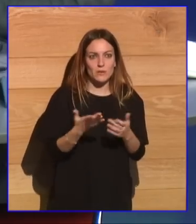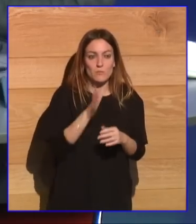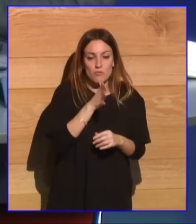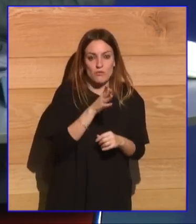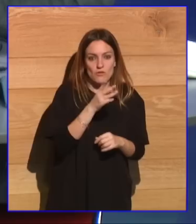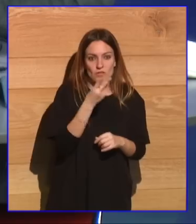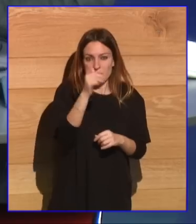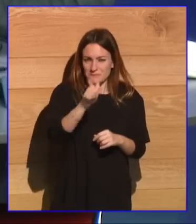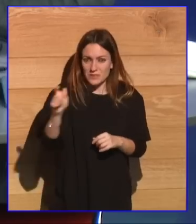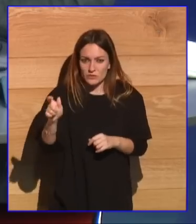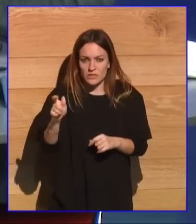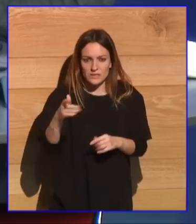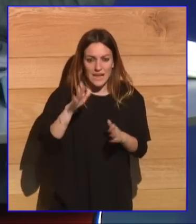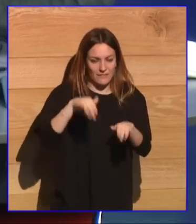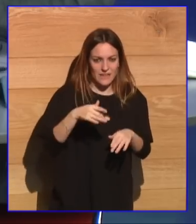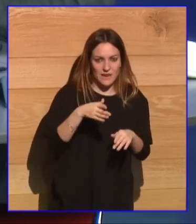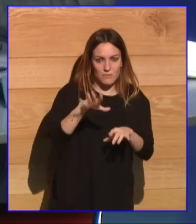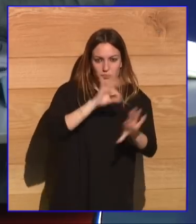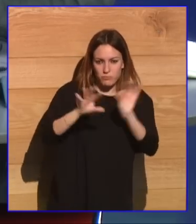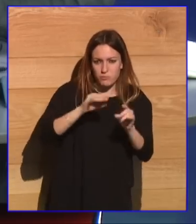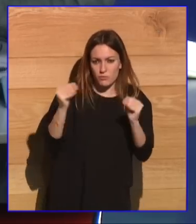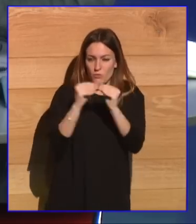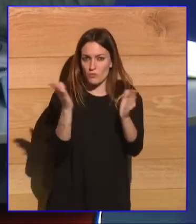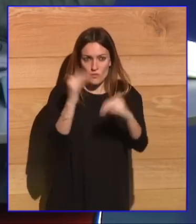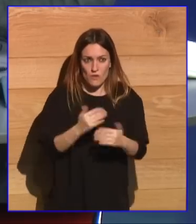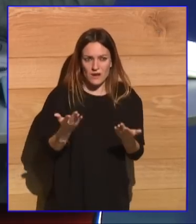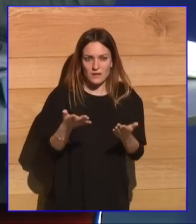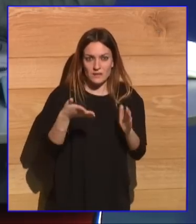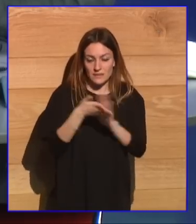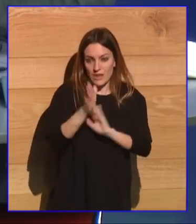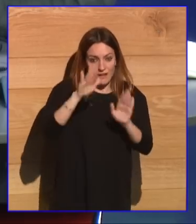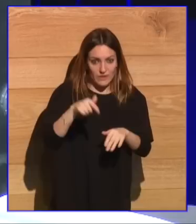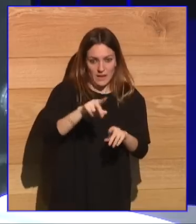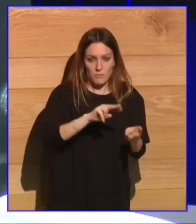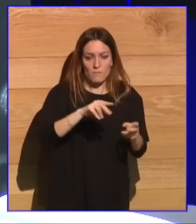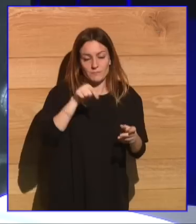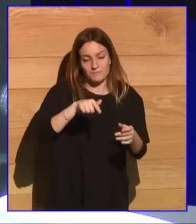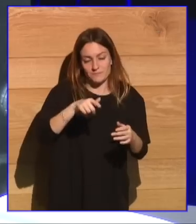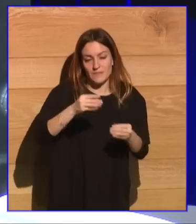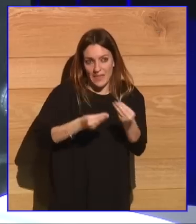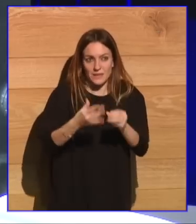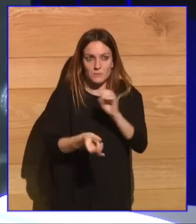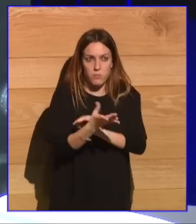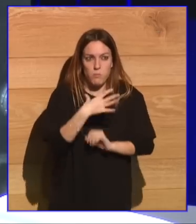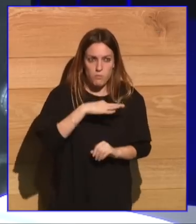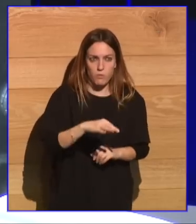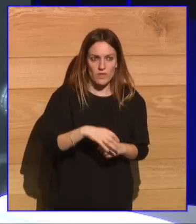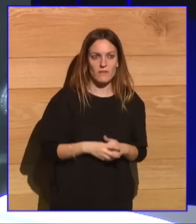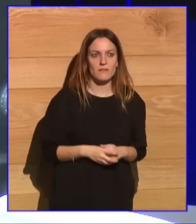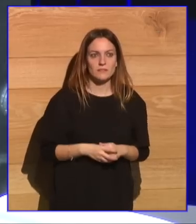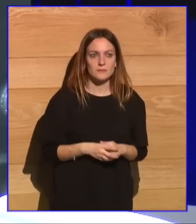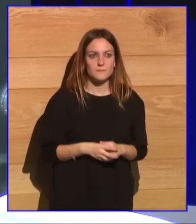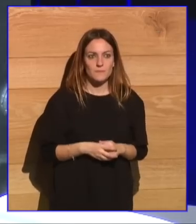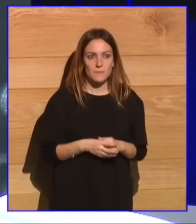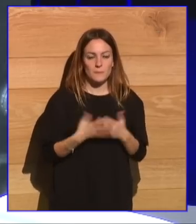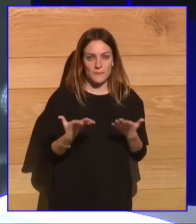personas tirando en direcciones distintas, acaba siendo necesariamente interpretable, porque no se llega a un sitio unívoco y determinado.